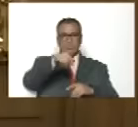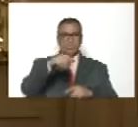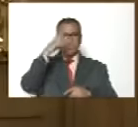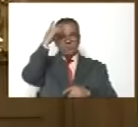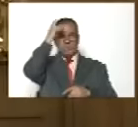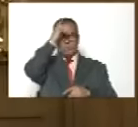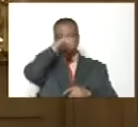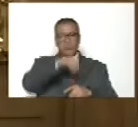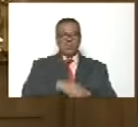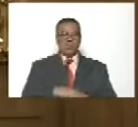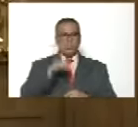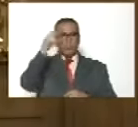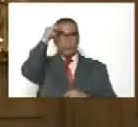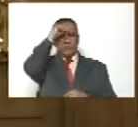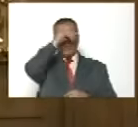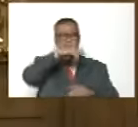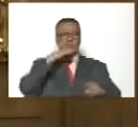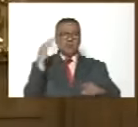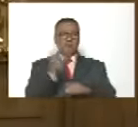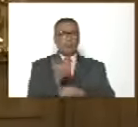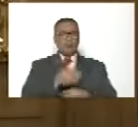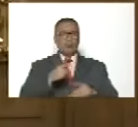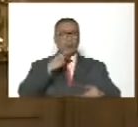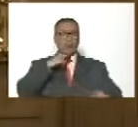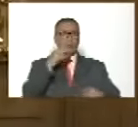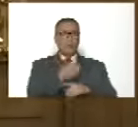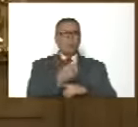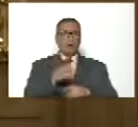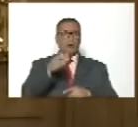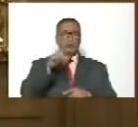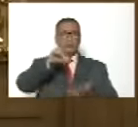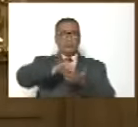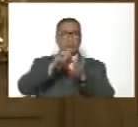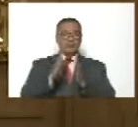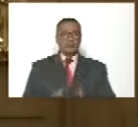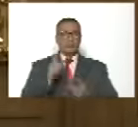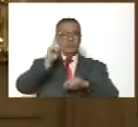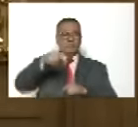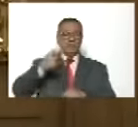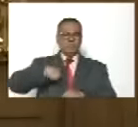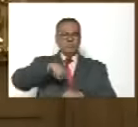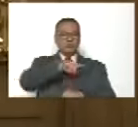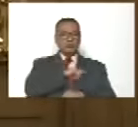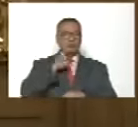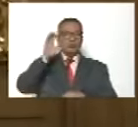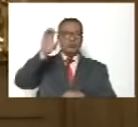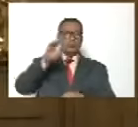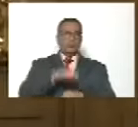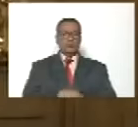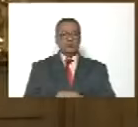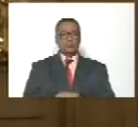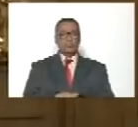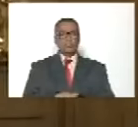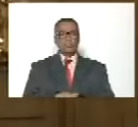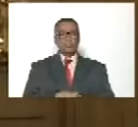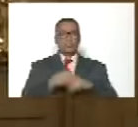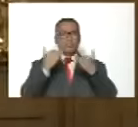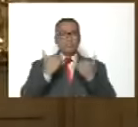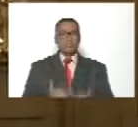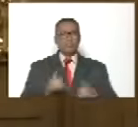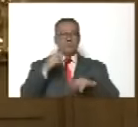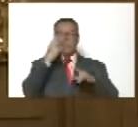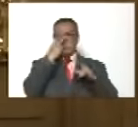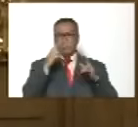atacaron con mucha crueldad a Irán y también a nuestro país. Ahora, en el marco